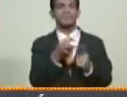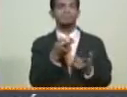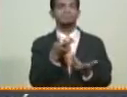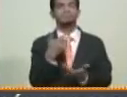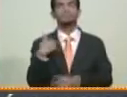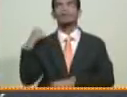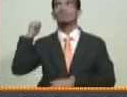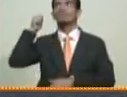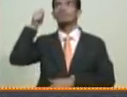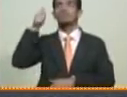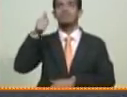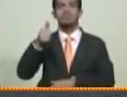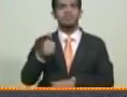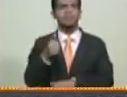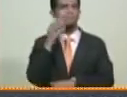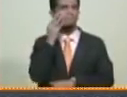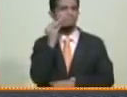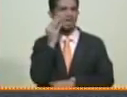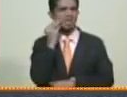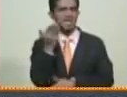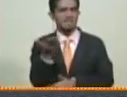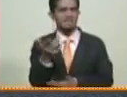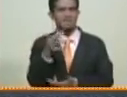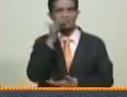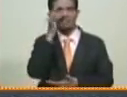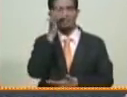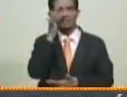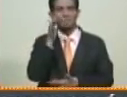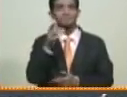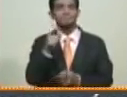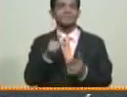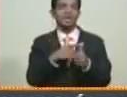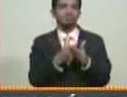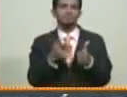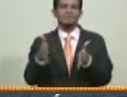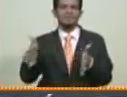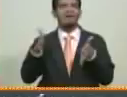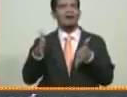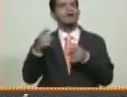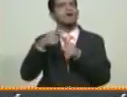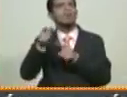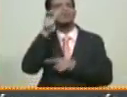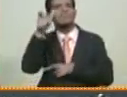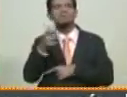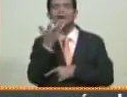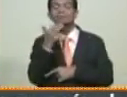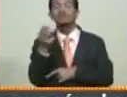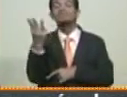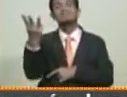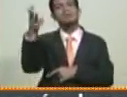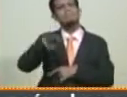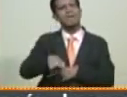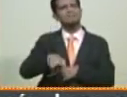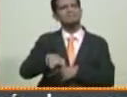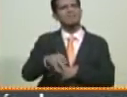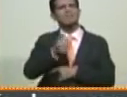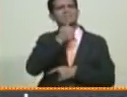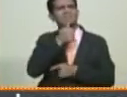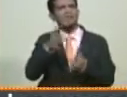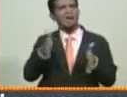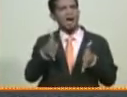está pasado de moda. Y gana Duque, que no lo conocía nadie hace 3 meses, pero que le impuso el